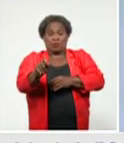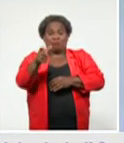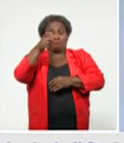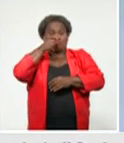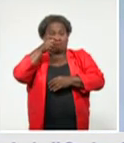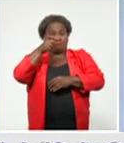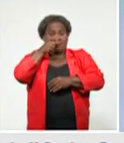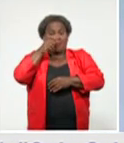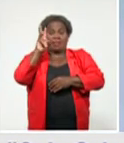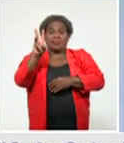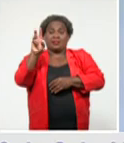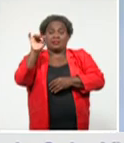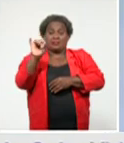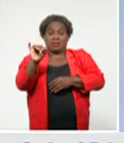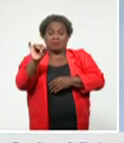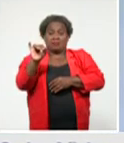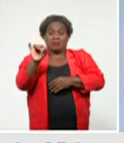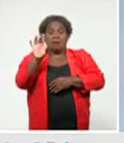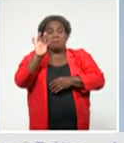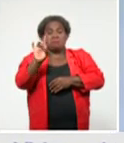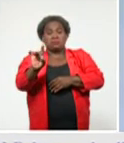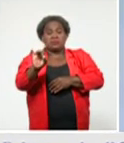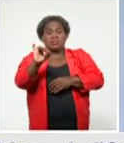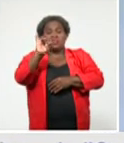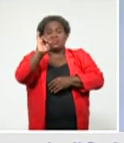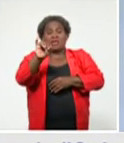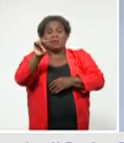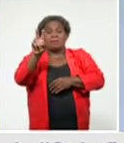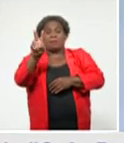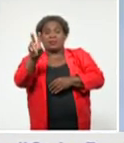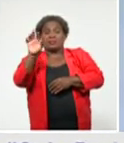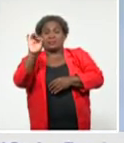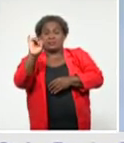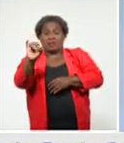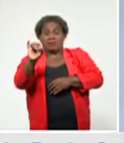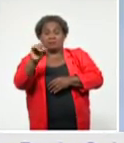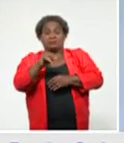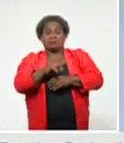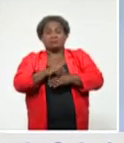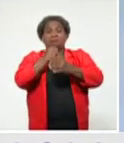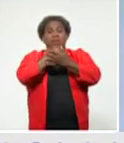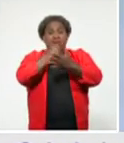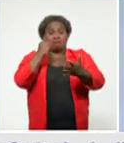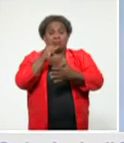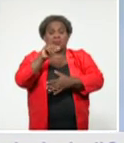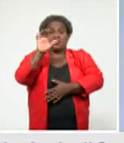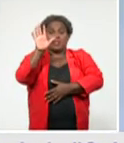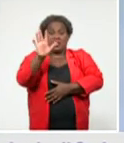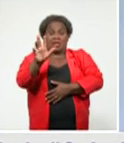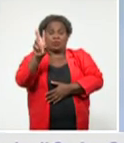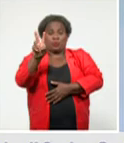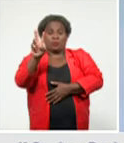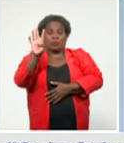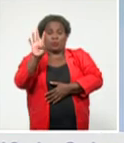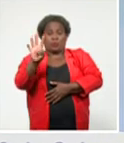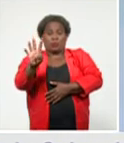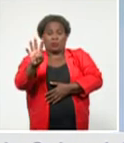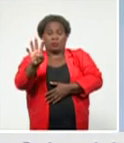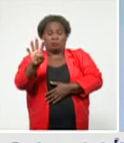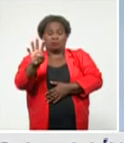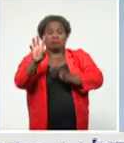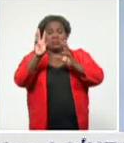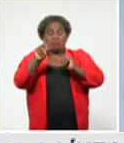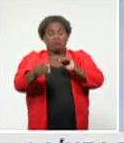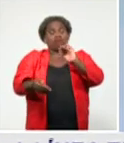36, sospechosos 626 y confirmados 524. Es una cifra elevada